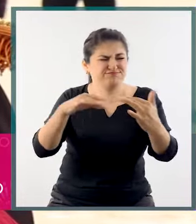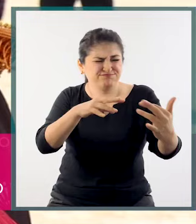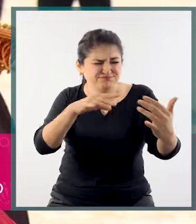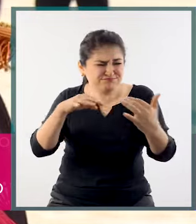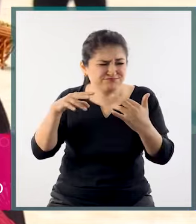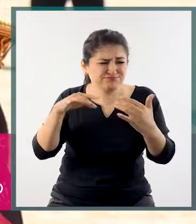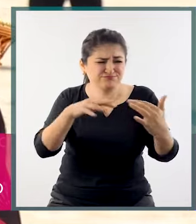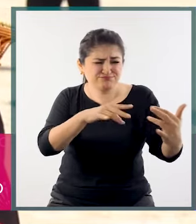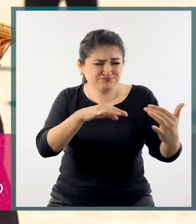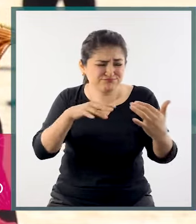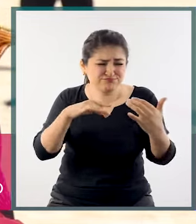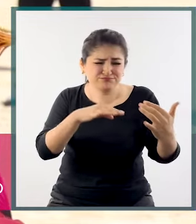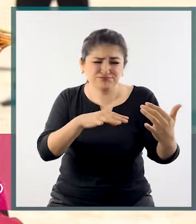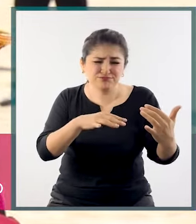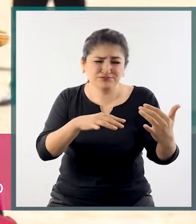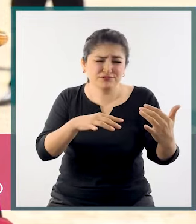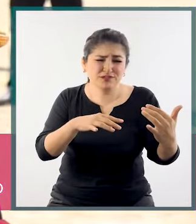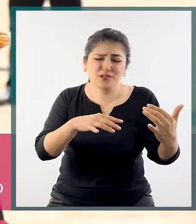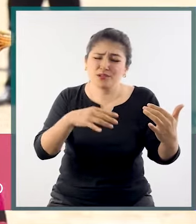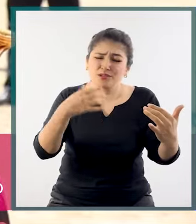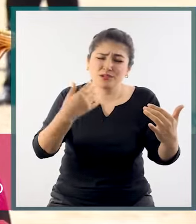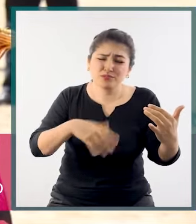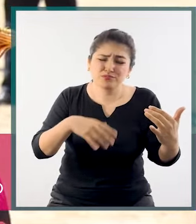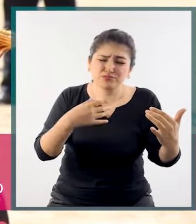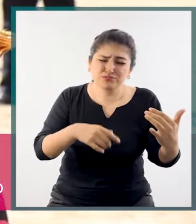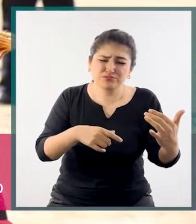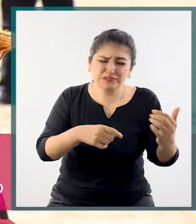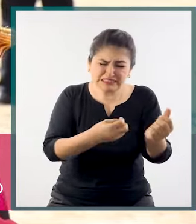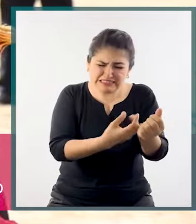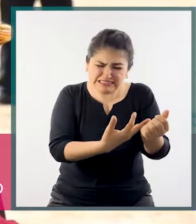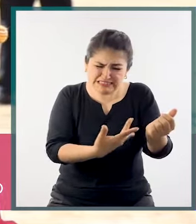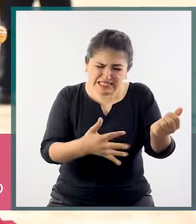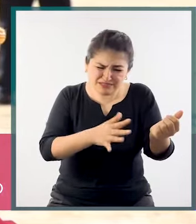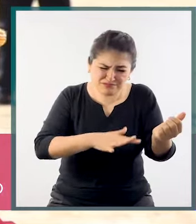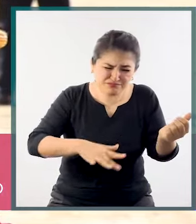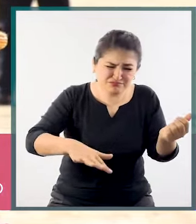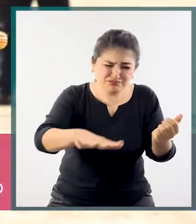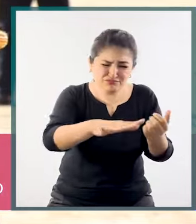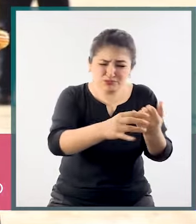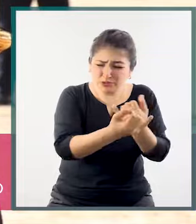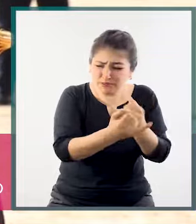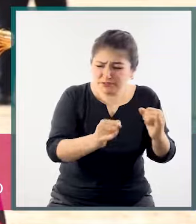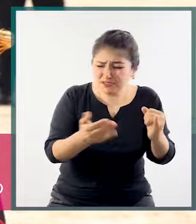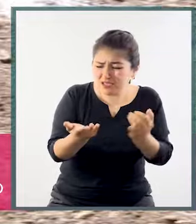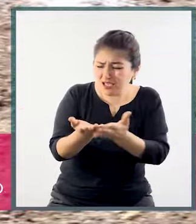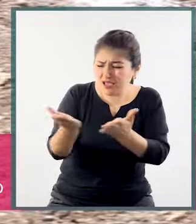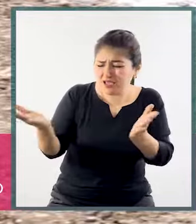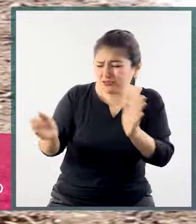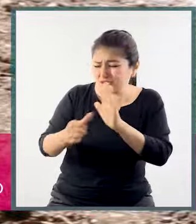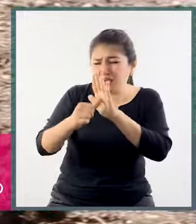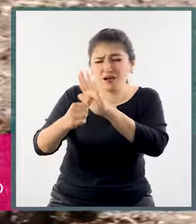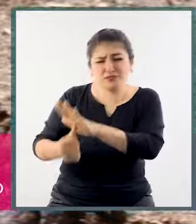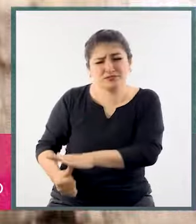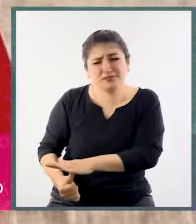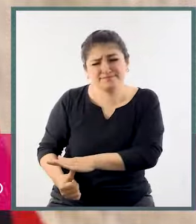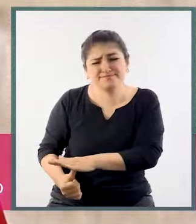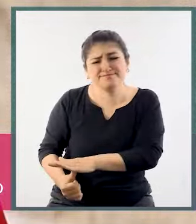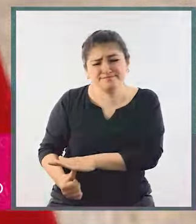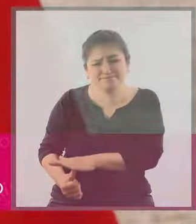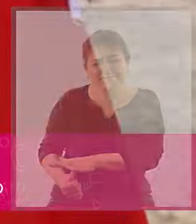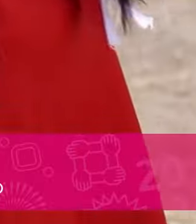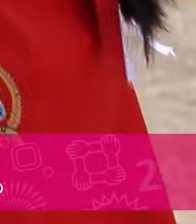de todo este roce sanguinario de la independencia, fueron vulnerados.